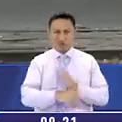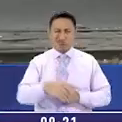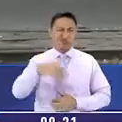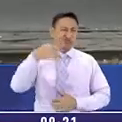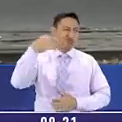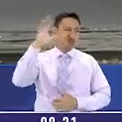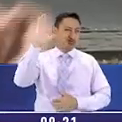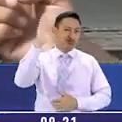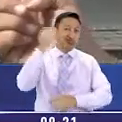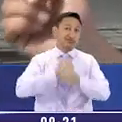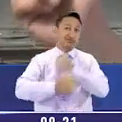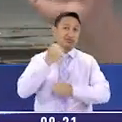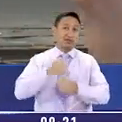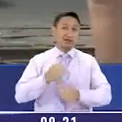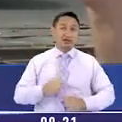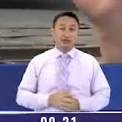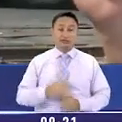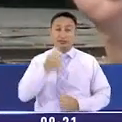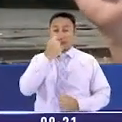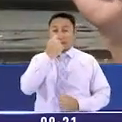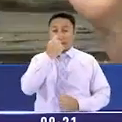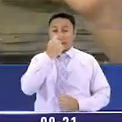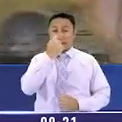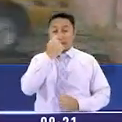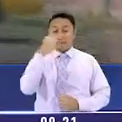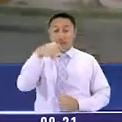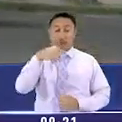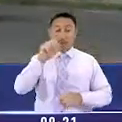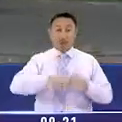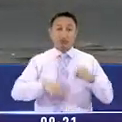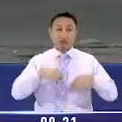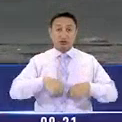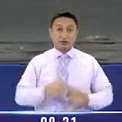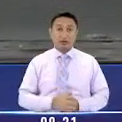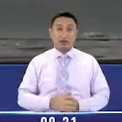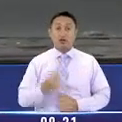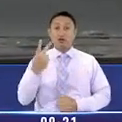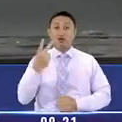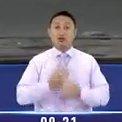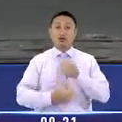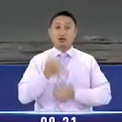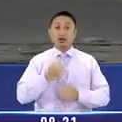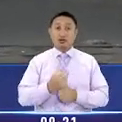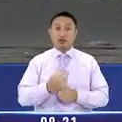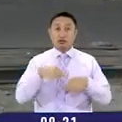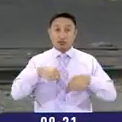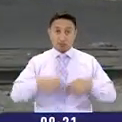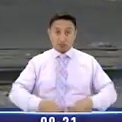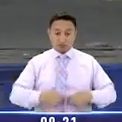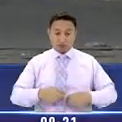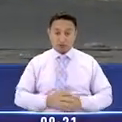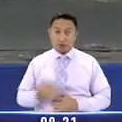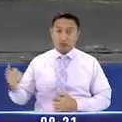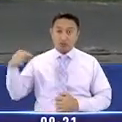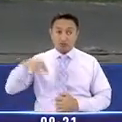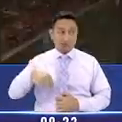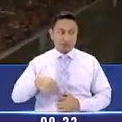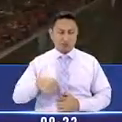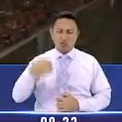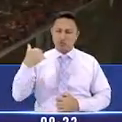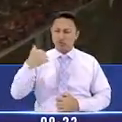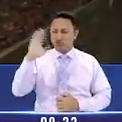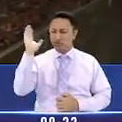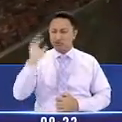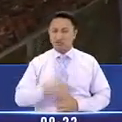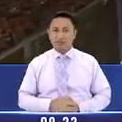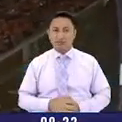el problema, no van en los semáforos. Yo vivo aquí ya casi 2 años y la verdad desde que vine hay ese problema. Está todo el